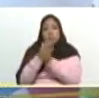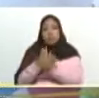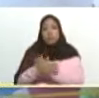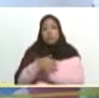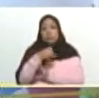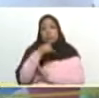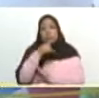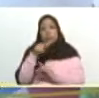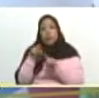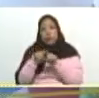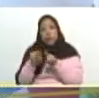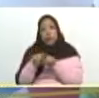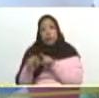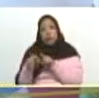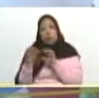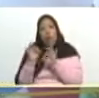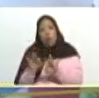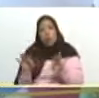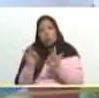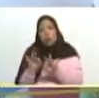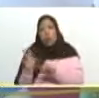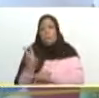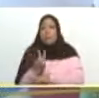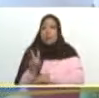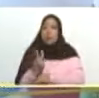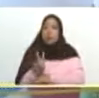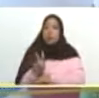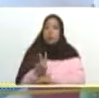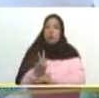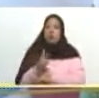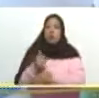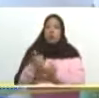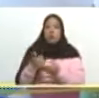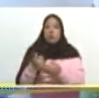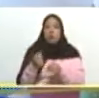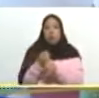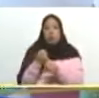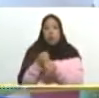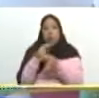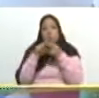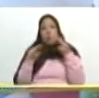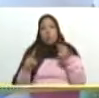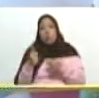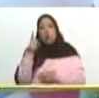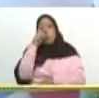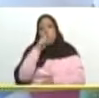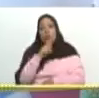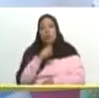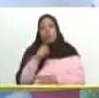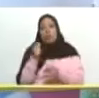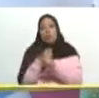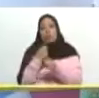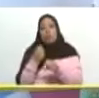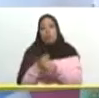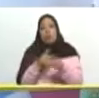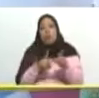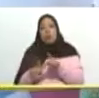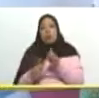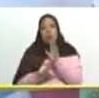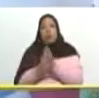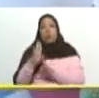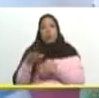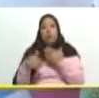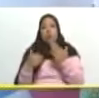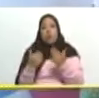chantaje, sin condicionamiento, y Venezuela, así me comprometo, en menos de un año está revirtiendo todas